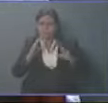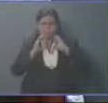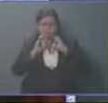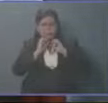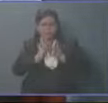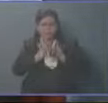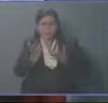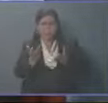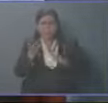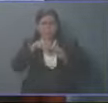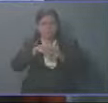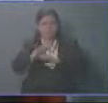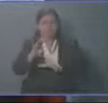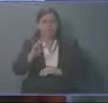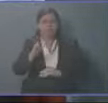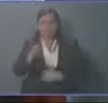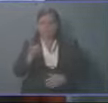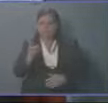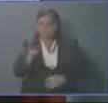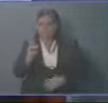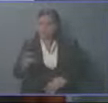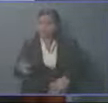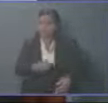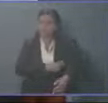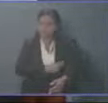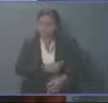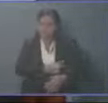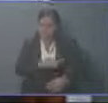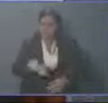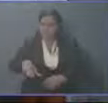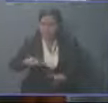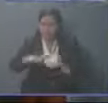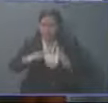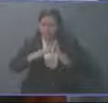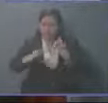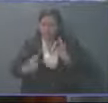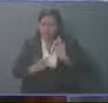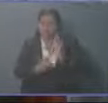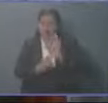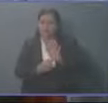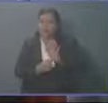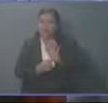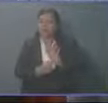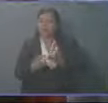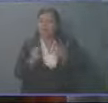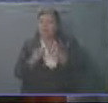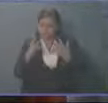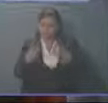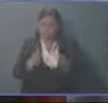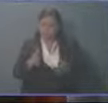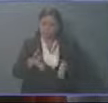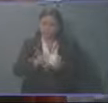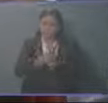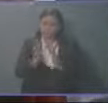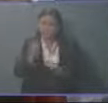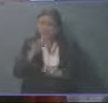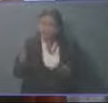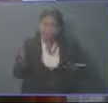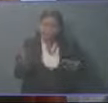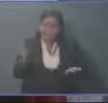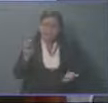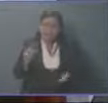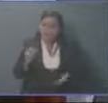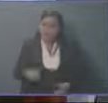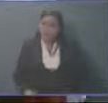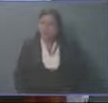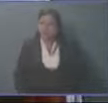incluso desde dentro de esos mismos centros de contención. Entonces lo que se le está pidiendo es que no hagan eso.